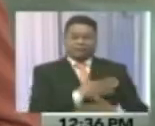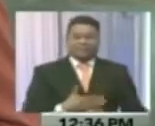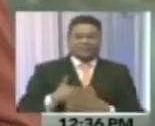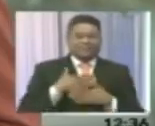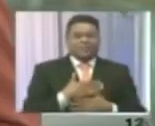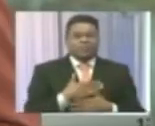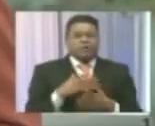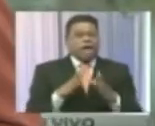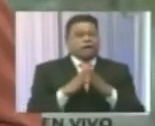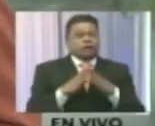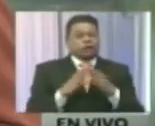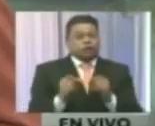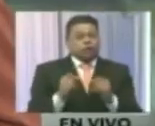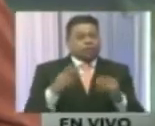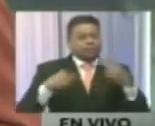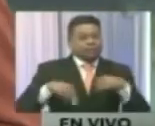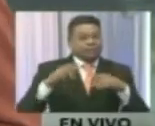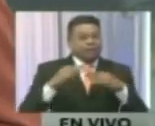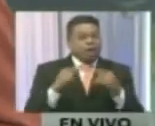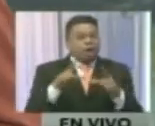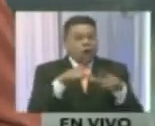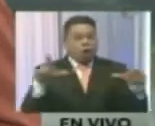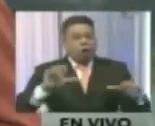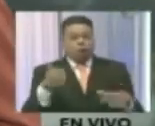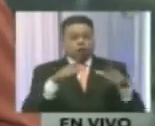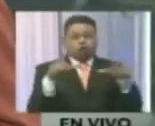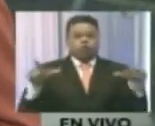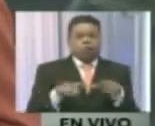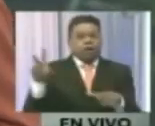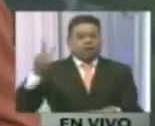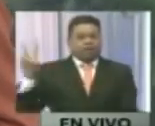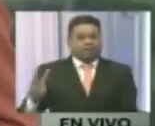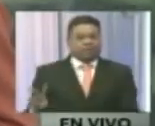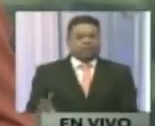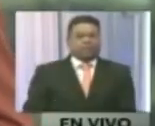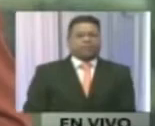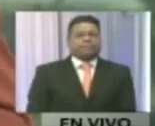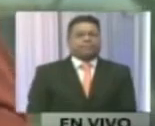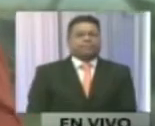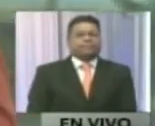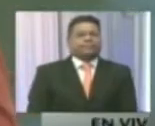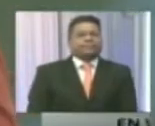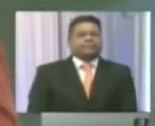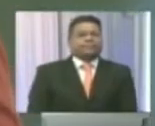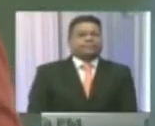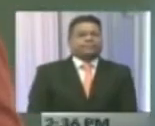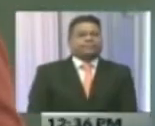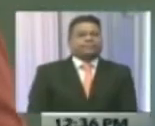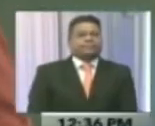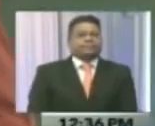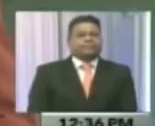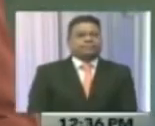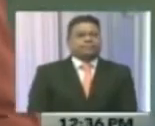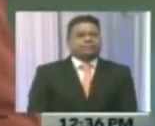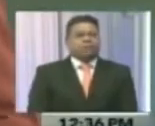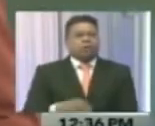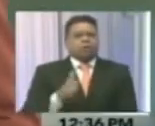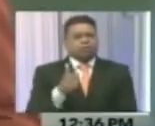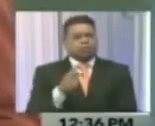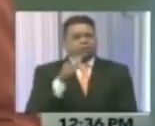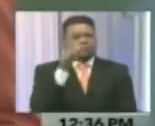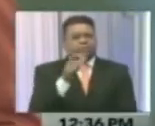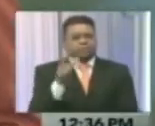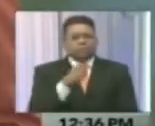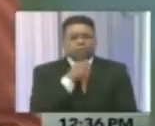Pero la jornada continúa desde otros rincones de nuestra Venezuela. Bueno, Pedro Marque también nos comentaba hace pocos